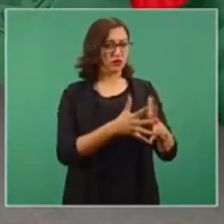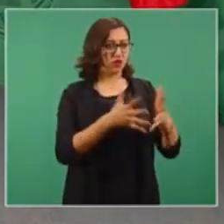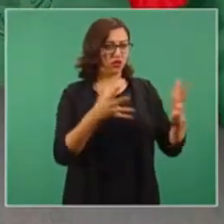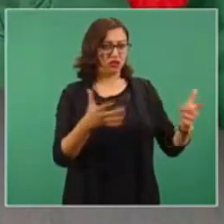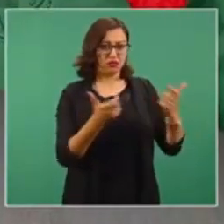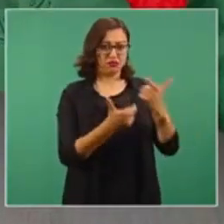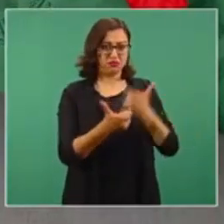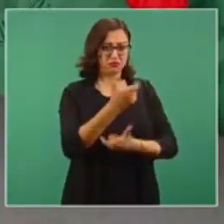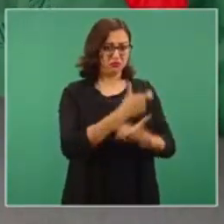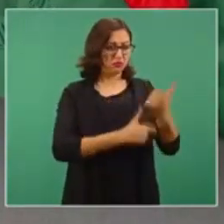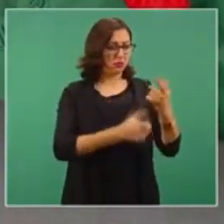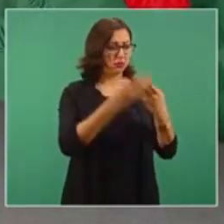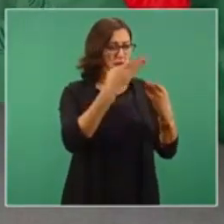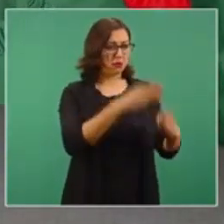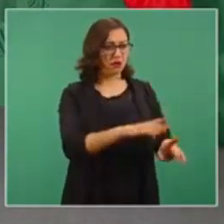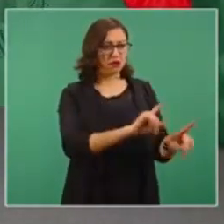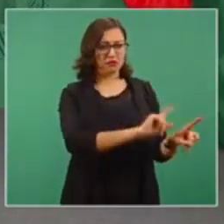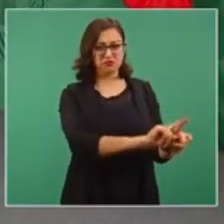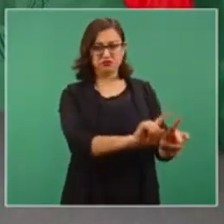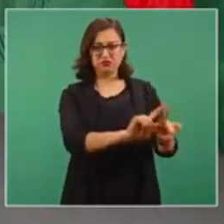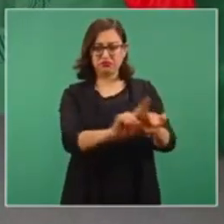económicas, financieras.